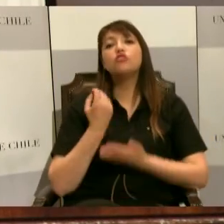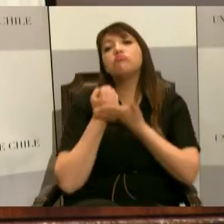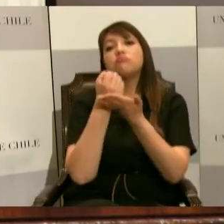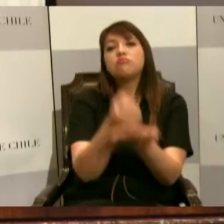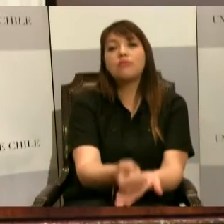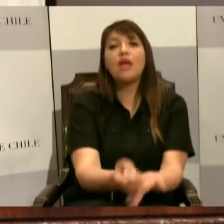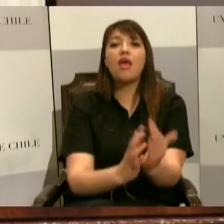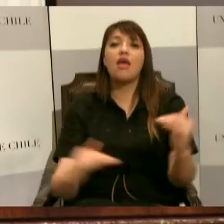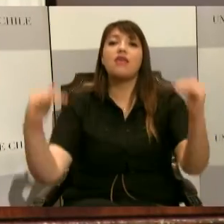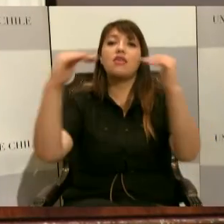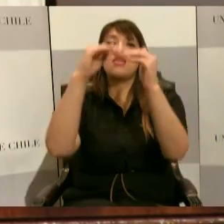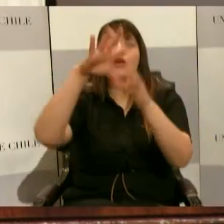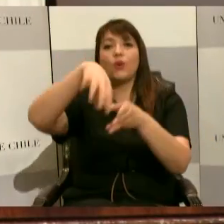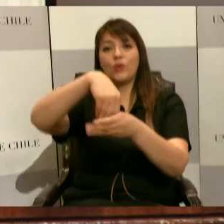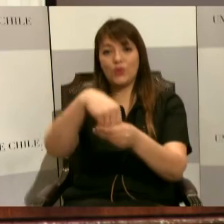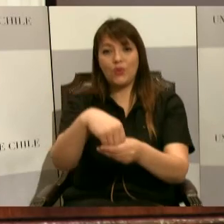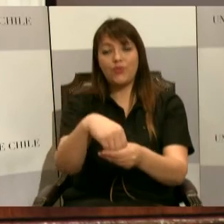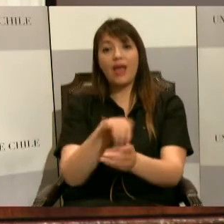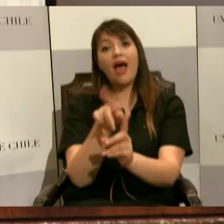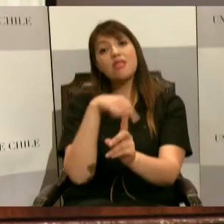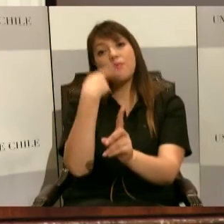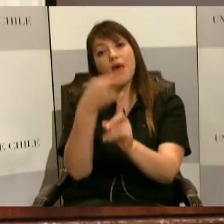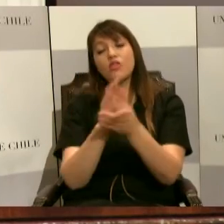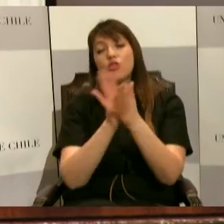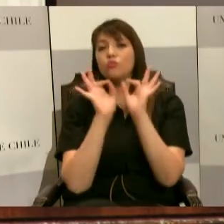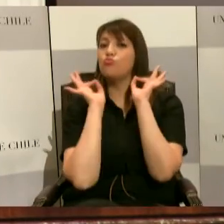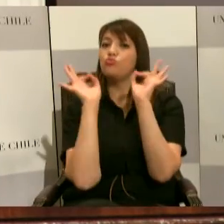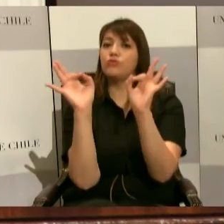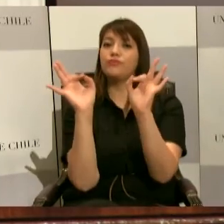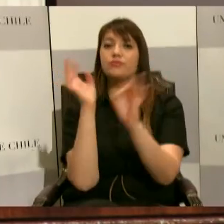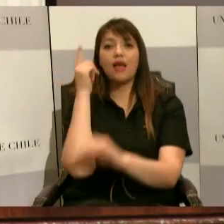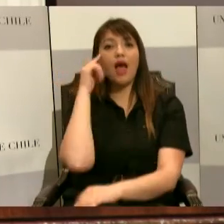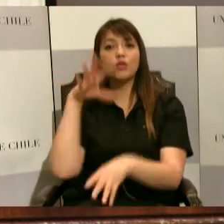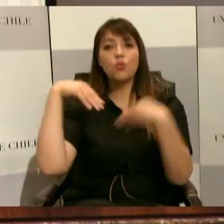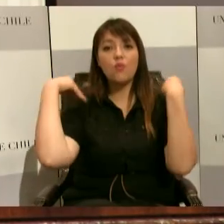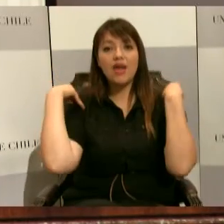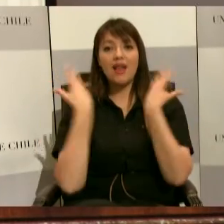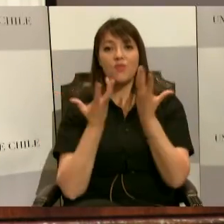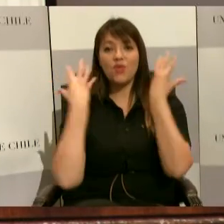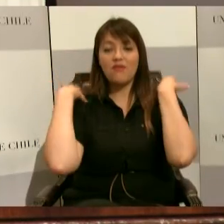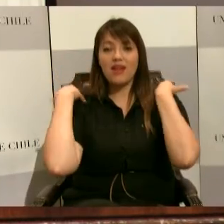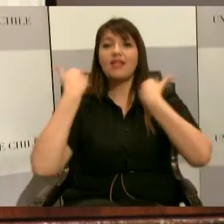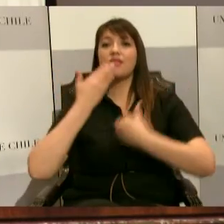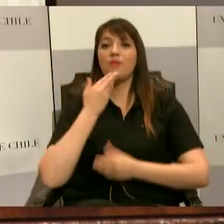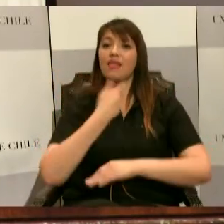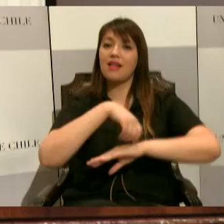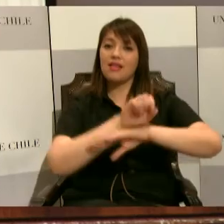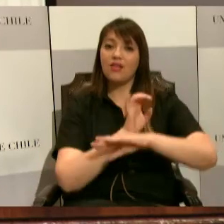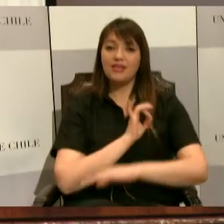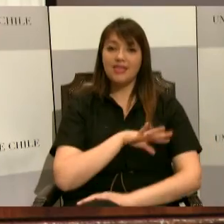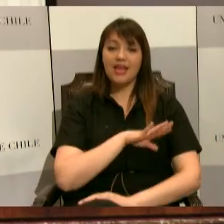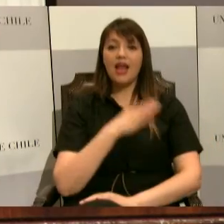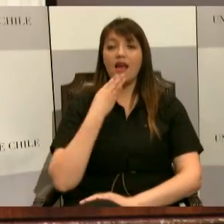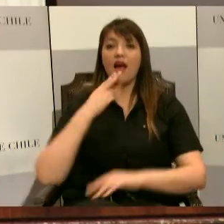solidaridad, equidad e inclusión, además de la mayor excelencia. Asumir la presidencia del Consorcio de Universidades del Estado de Chile es